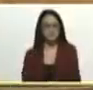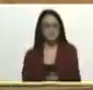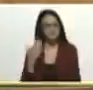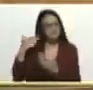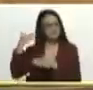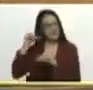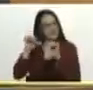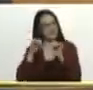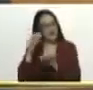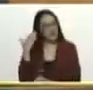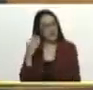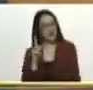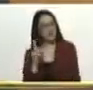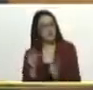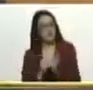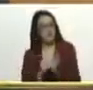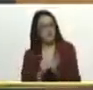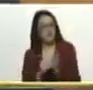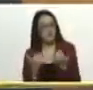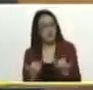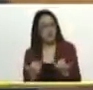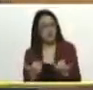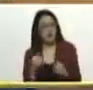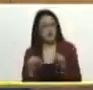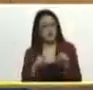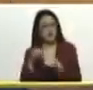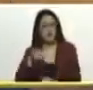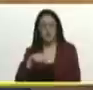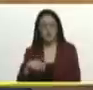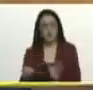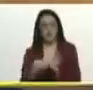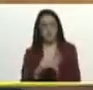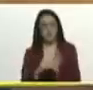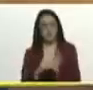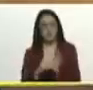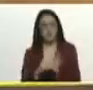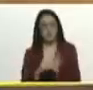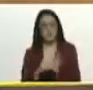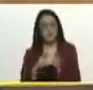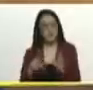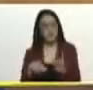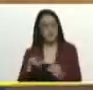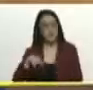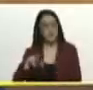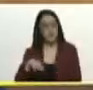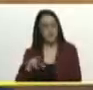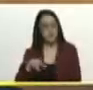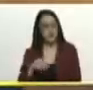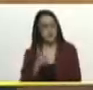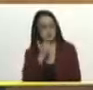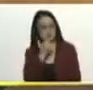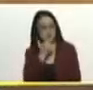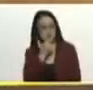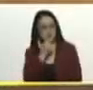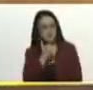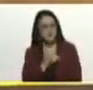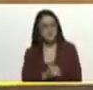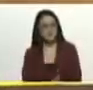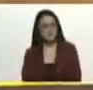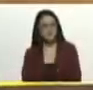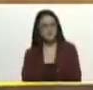siglo pasado, no va a pasar en este siglo y nunca va a suceder, salvo